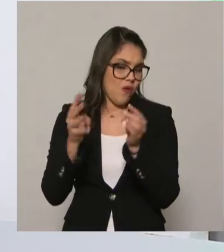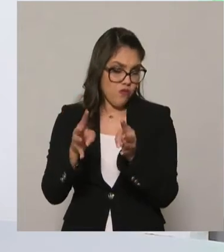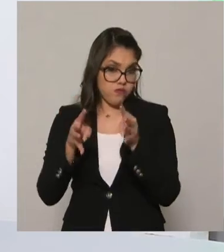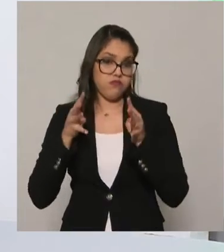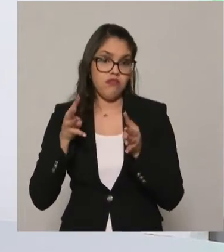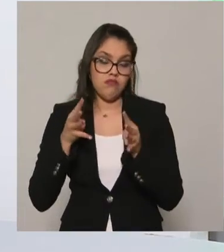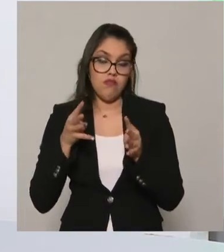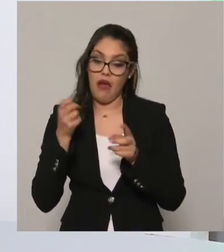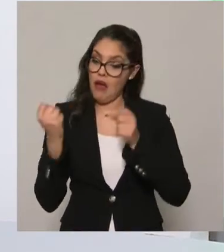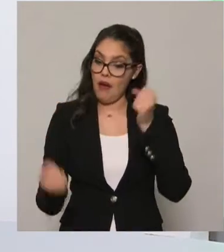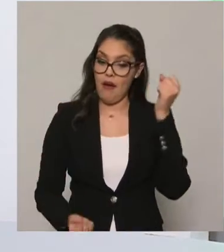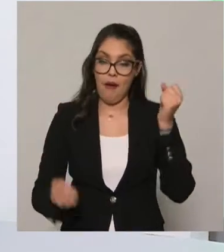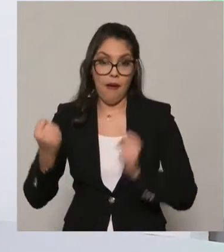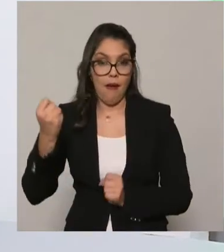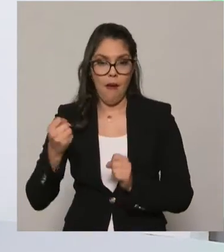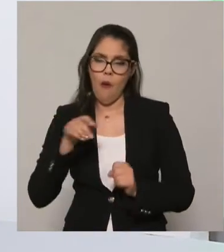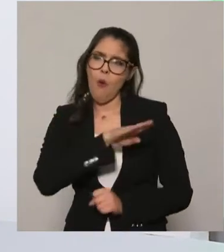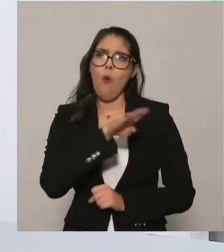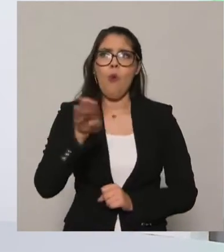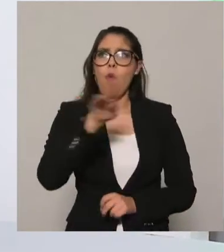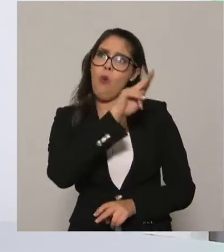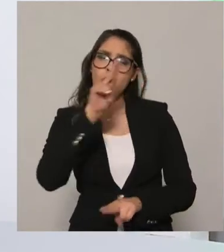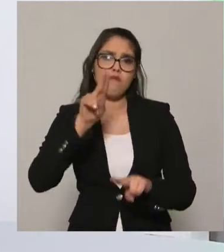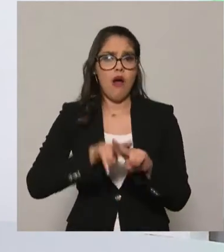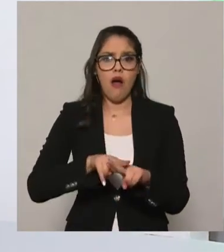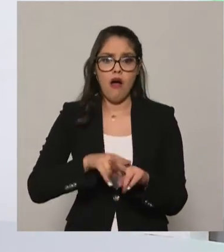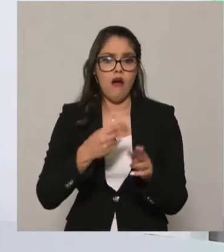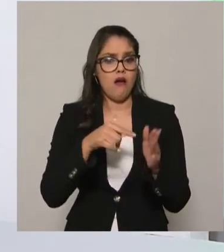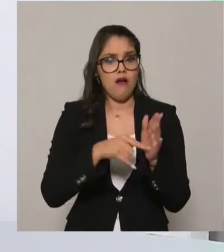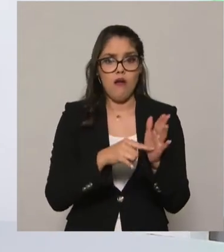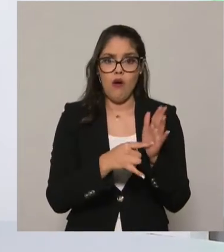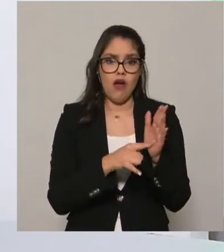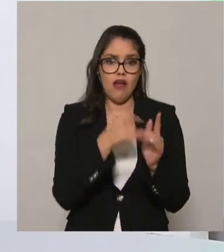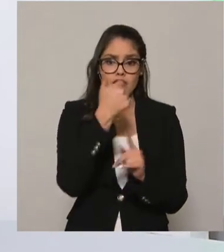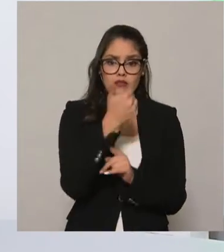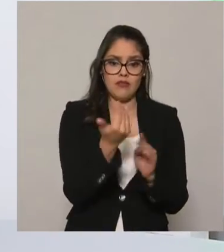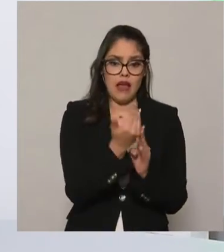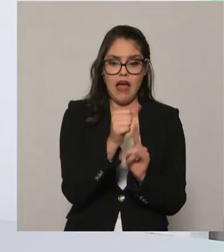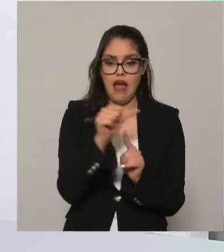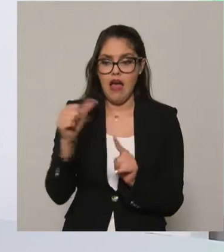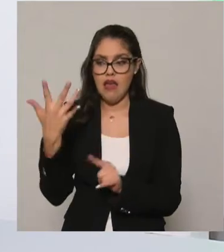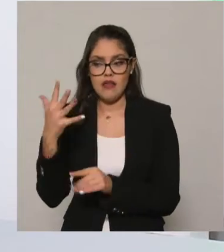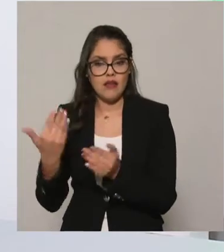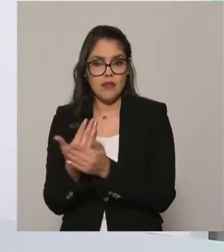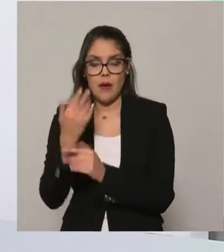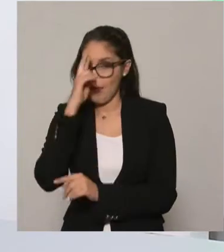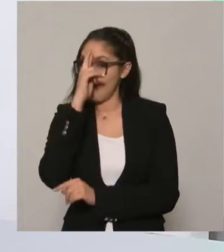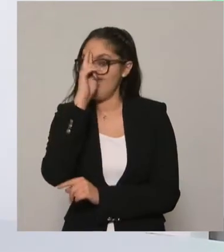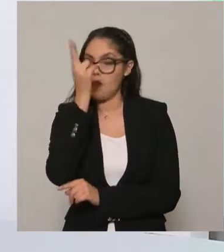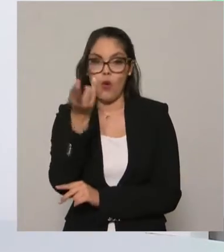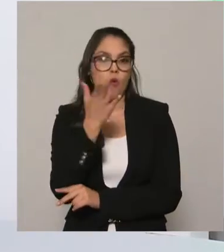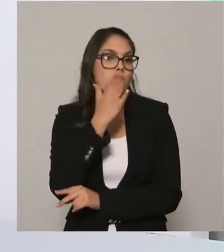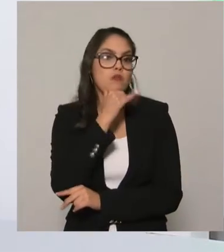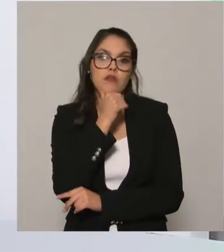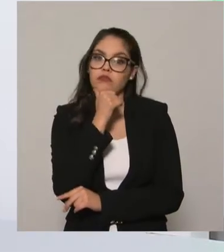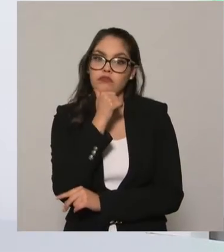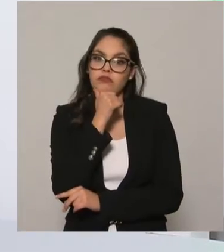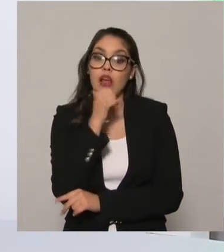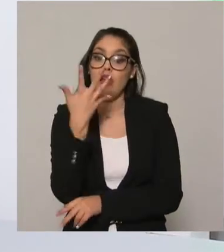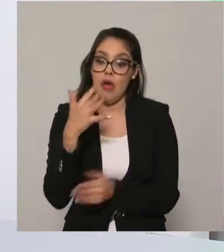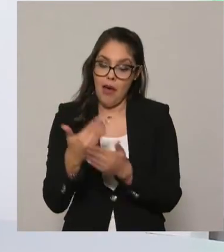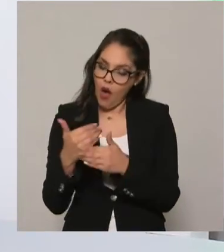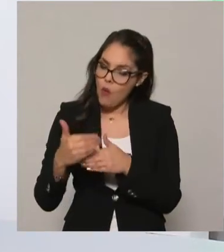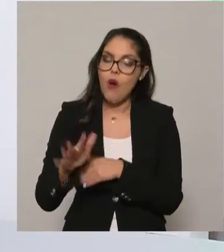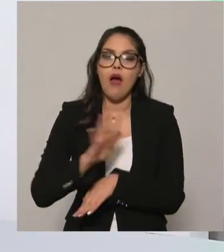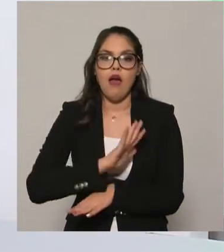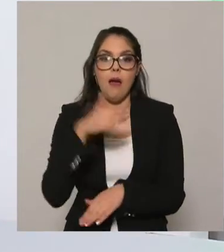podrá circular en la ciudad entre las 6 de la mañana y las 10 de la mañana a partir de marzo